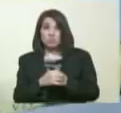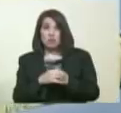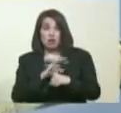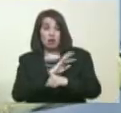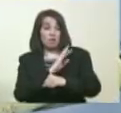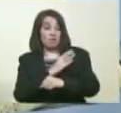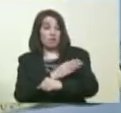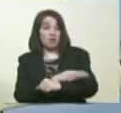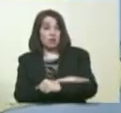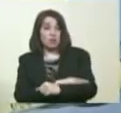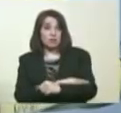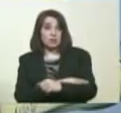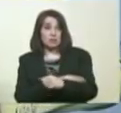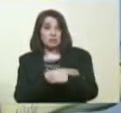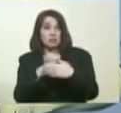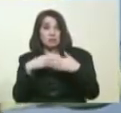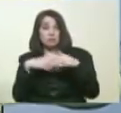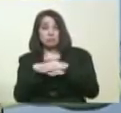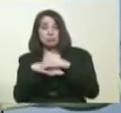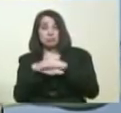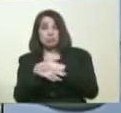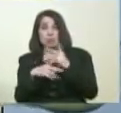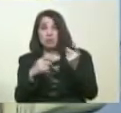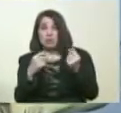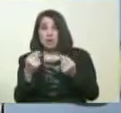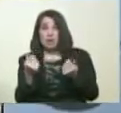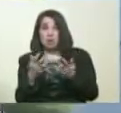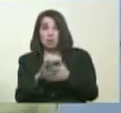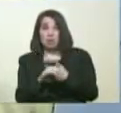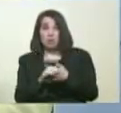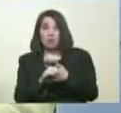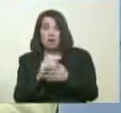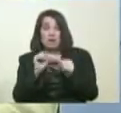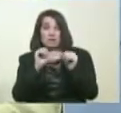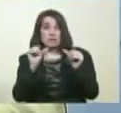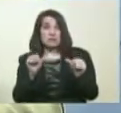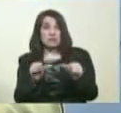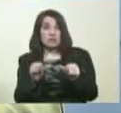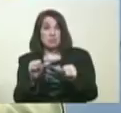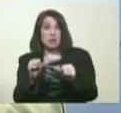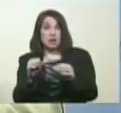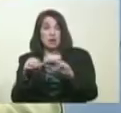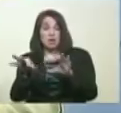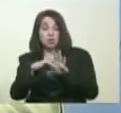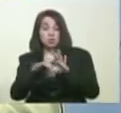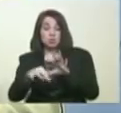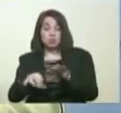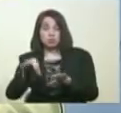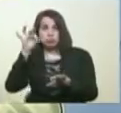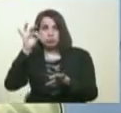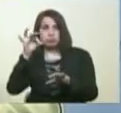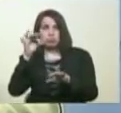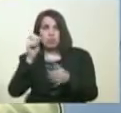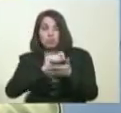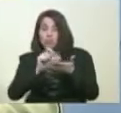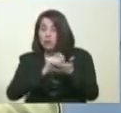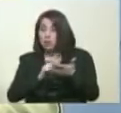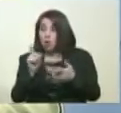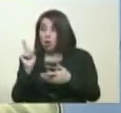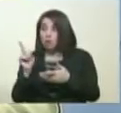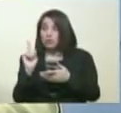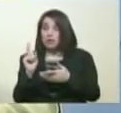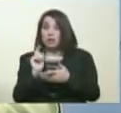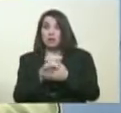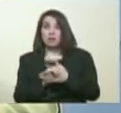Fortalecer las reservas internacionales y el sistema de subasta de DICOM, segunda línea. Tomen nota,